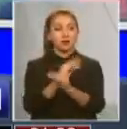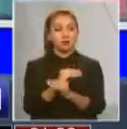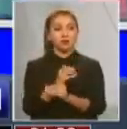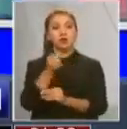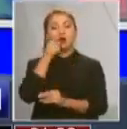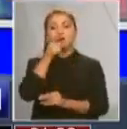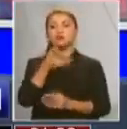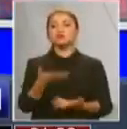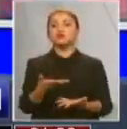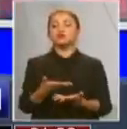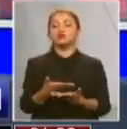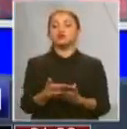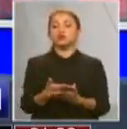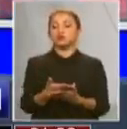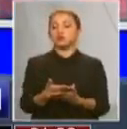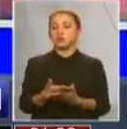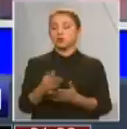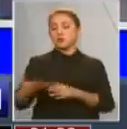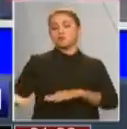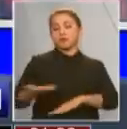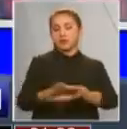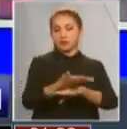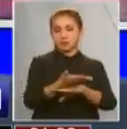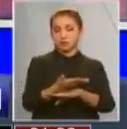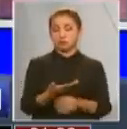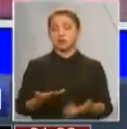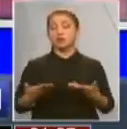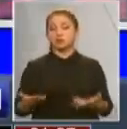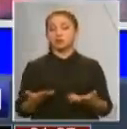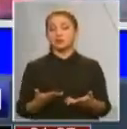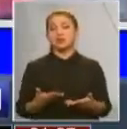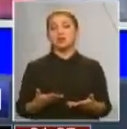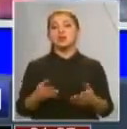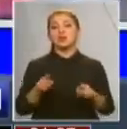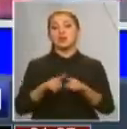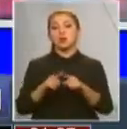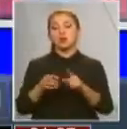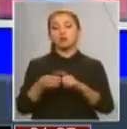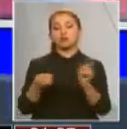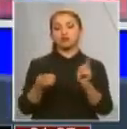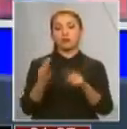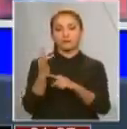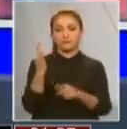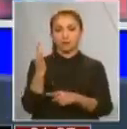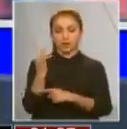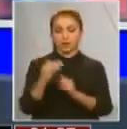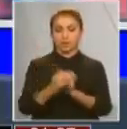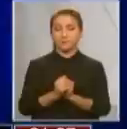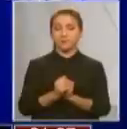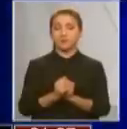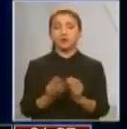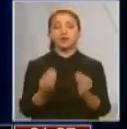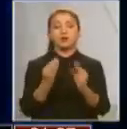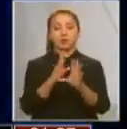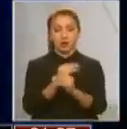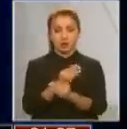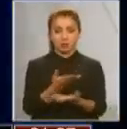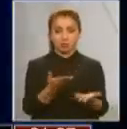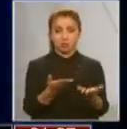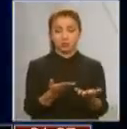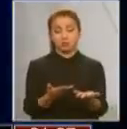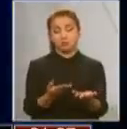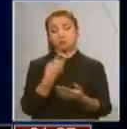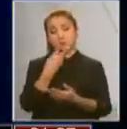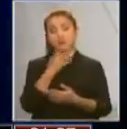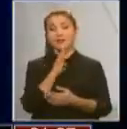¿Cuál es su reacción ante la petición entonces de desafuero de la Fiscalía? Daniel, muy buenas noches. Bueno,